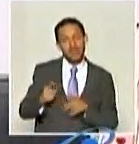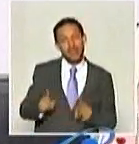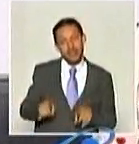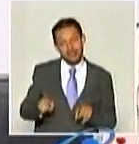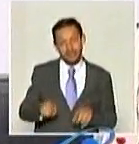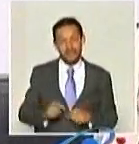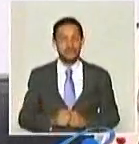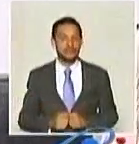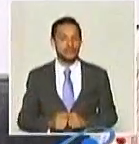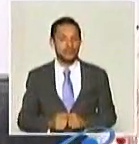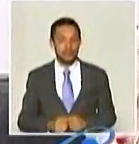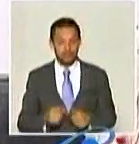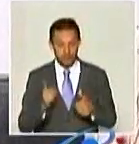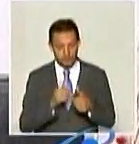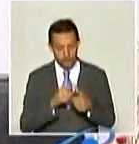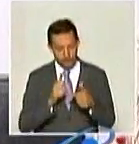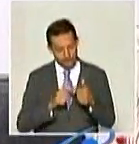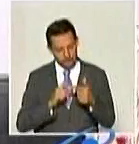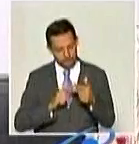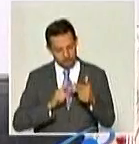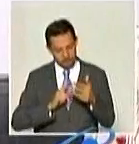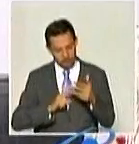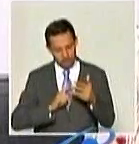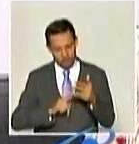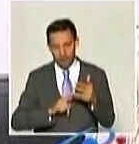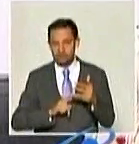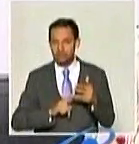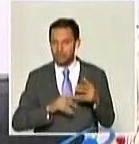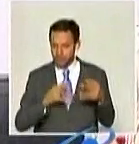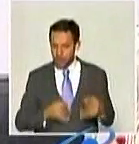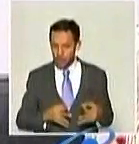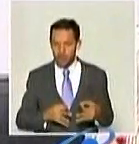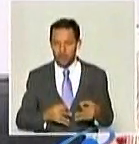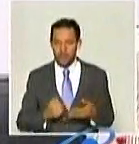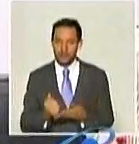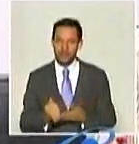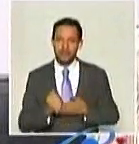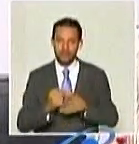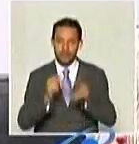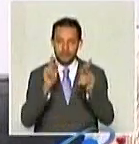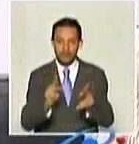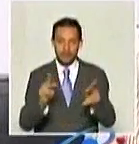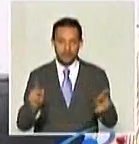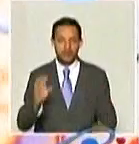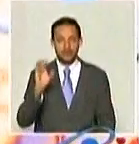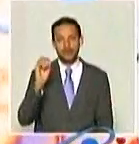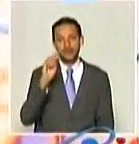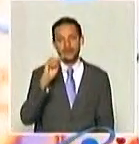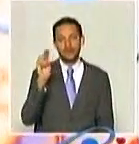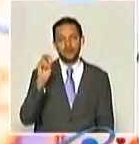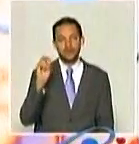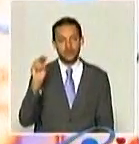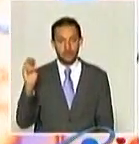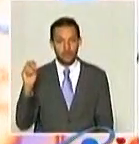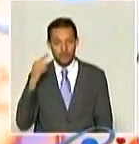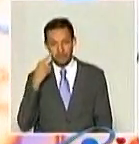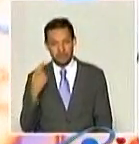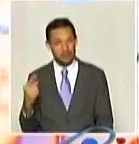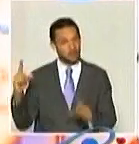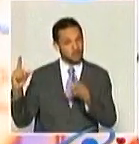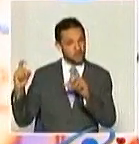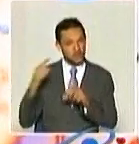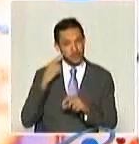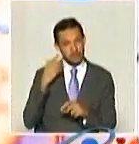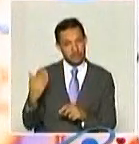localizada. Son en mi práctica médica las principales formas de aplicar el ozono sin que se corran realmente